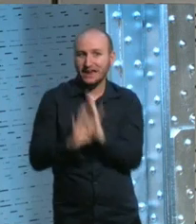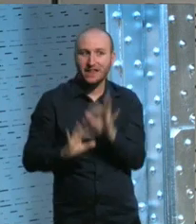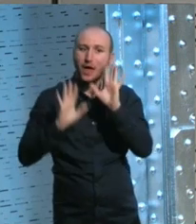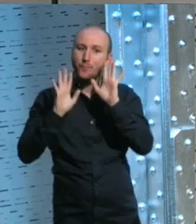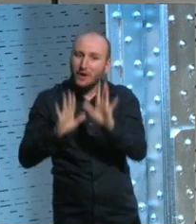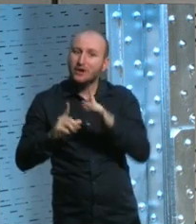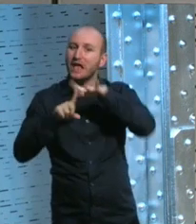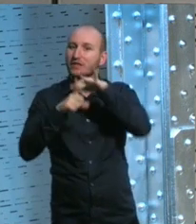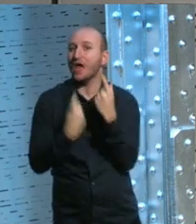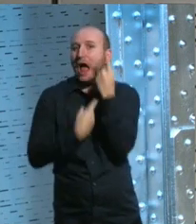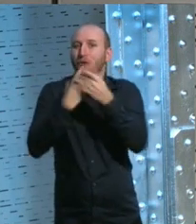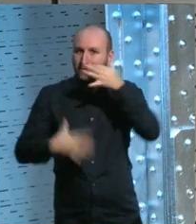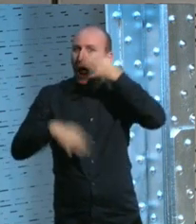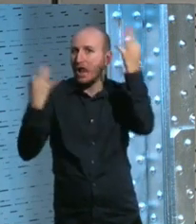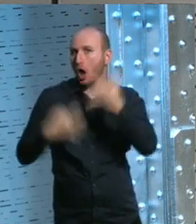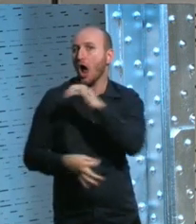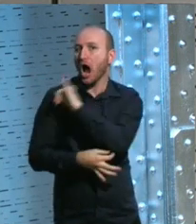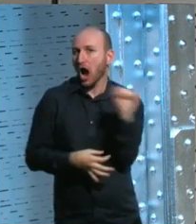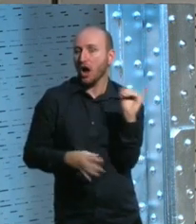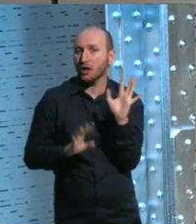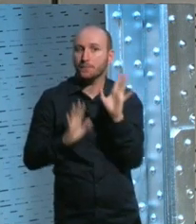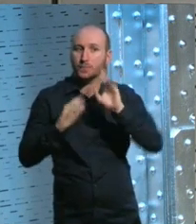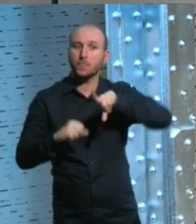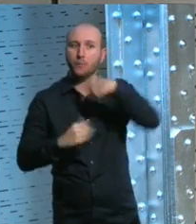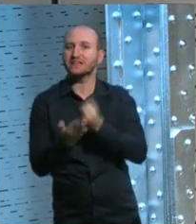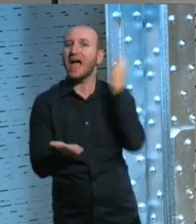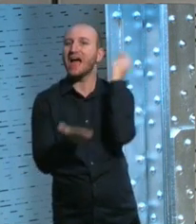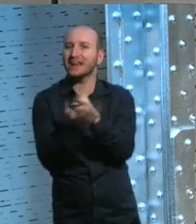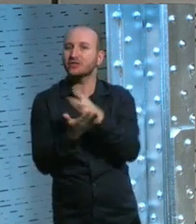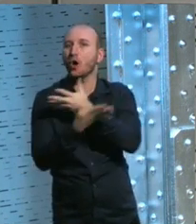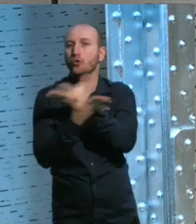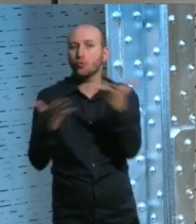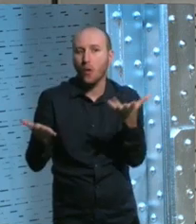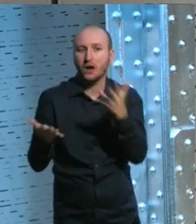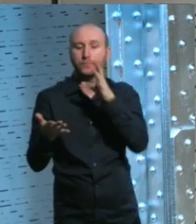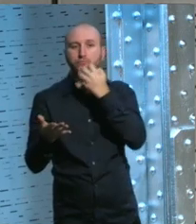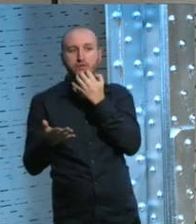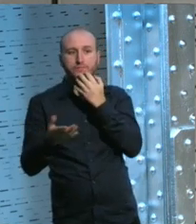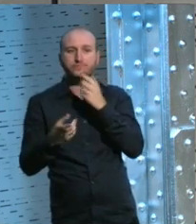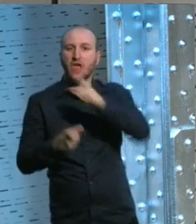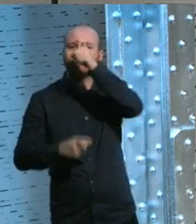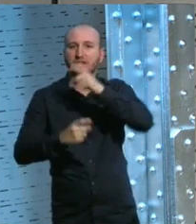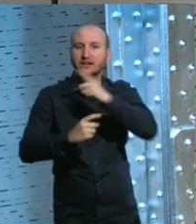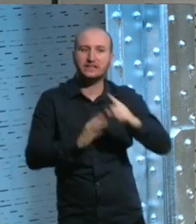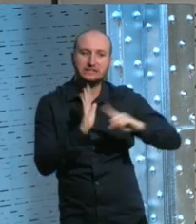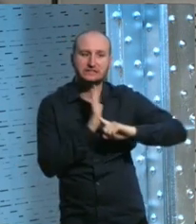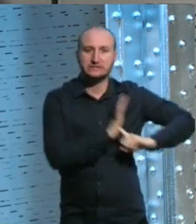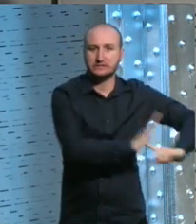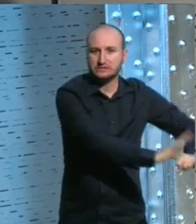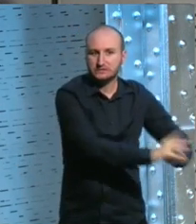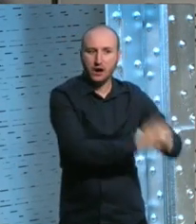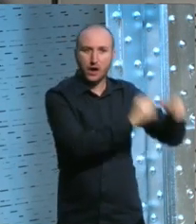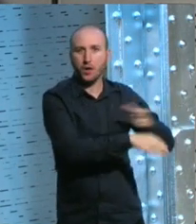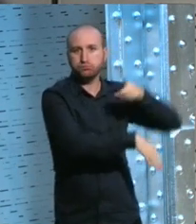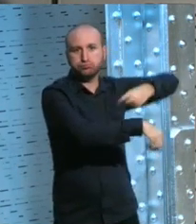algunas circunstancias. Después el reto es no mantener esa gente aislada demasiado tiempo y crear